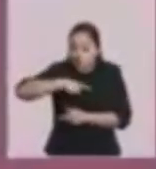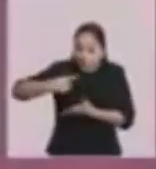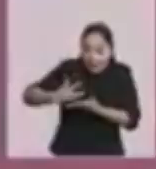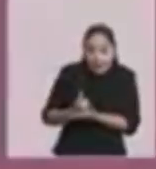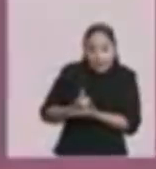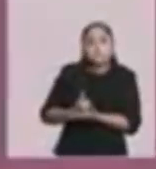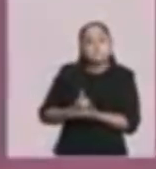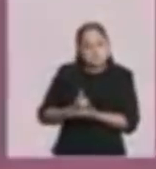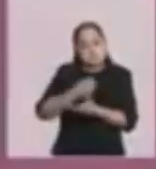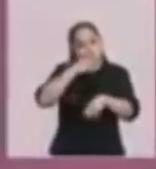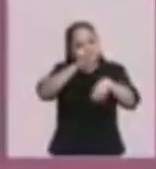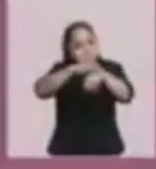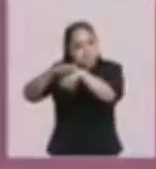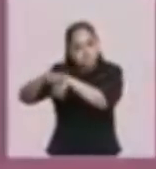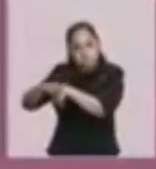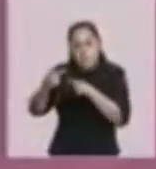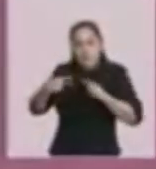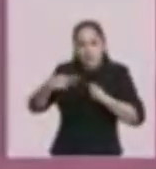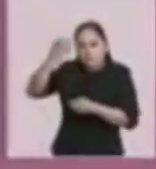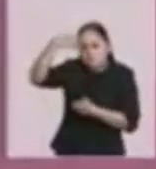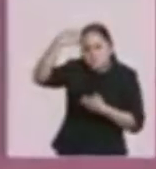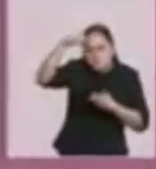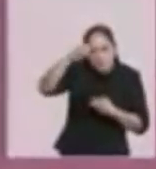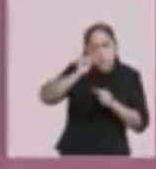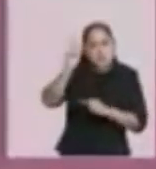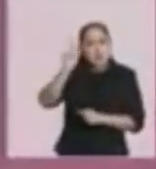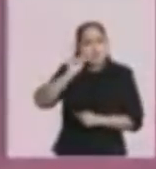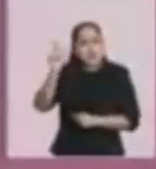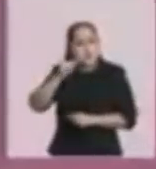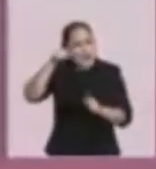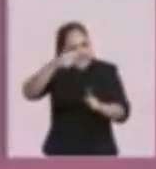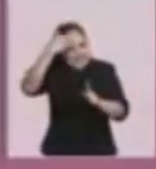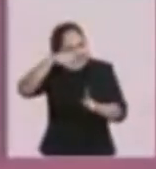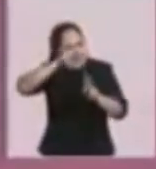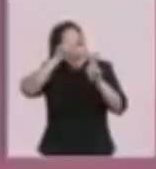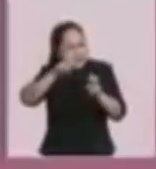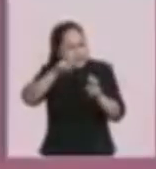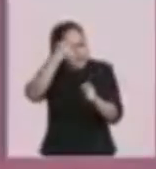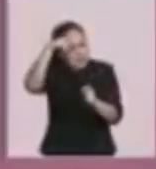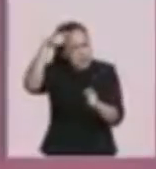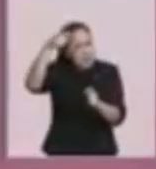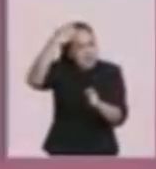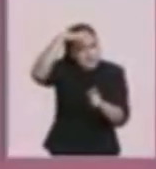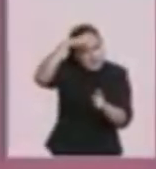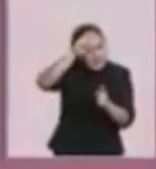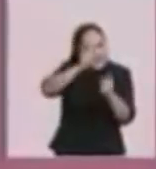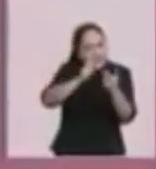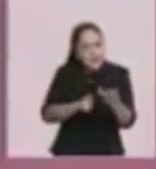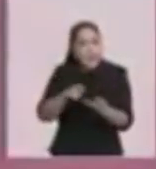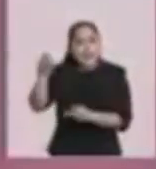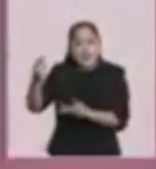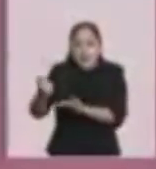vamos a convocar a personalidades que conocen de la materia, que nos van a ayudar para